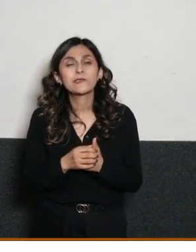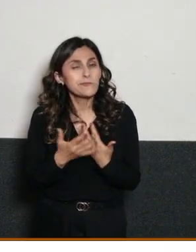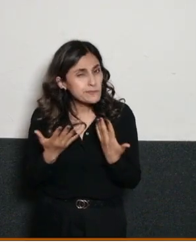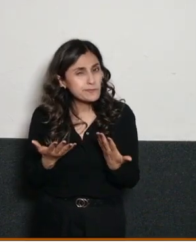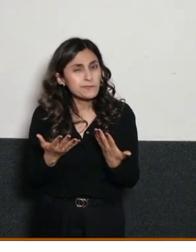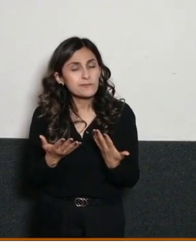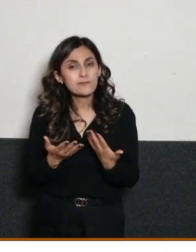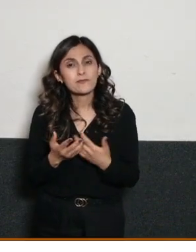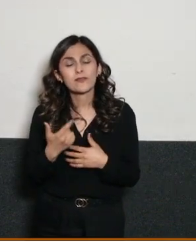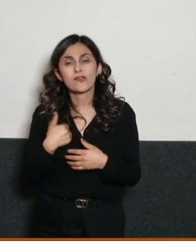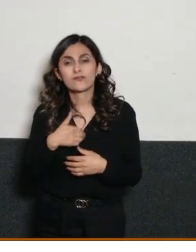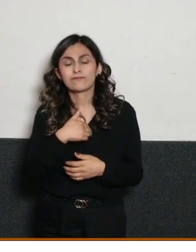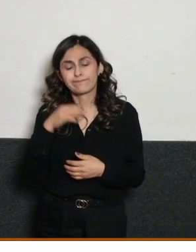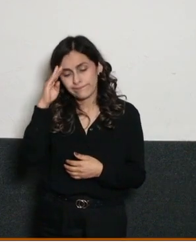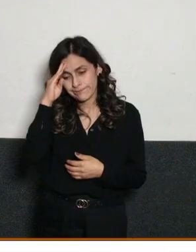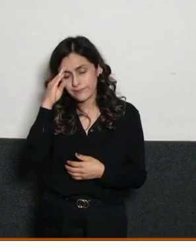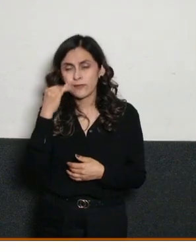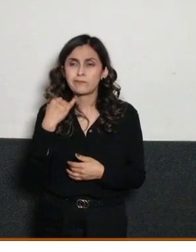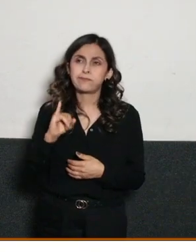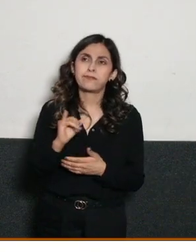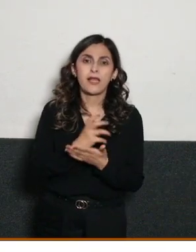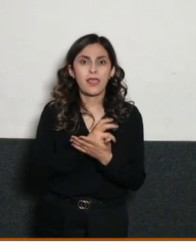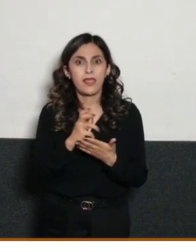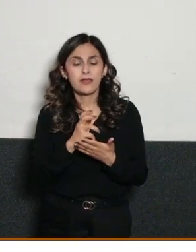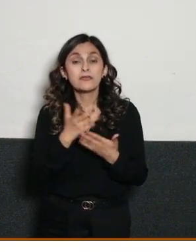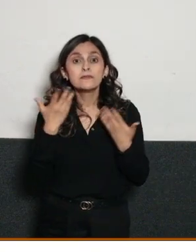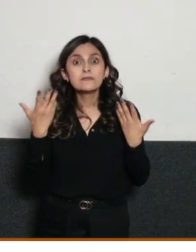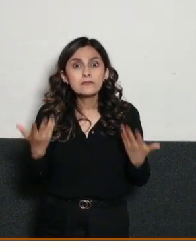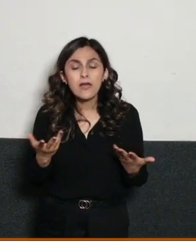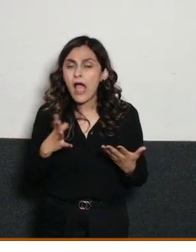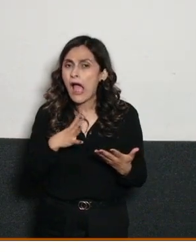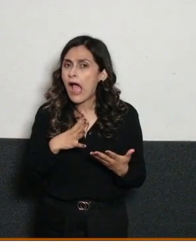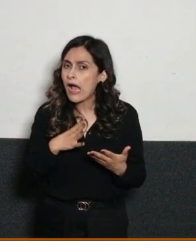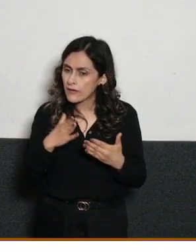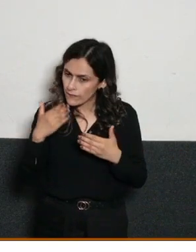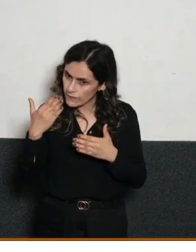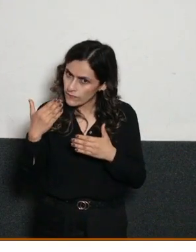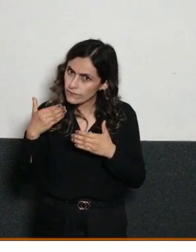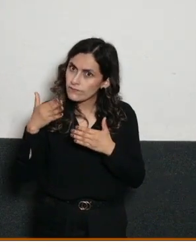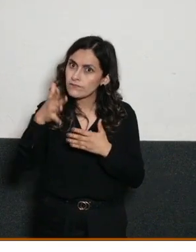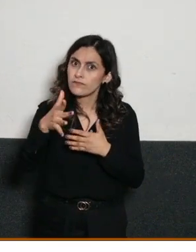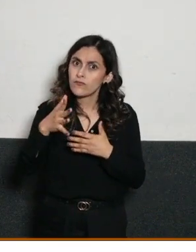Entonces, sobreestimando o subestimando, hay un mercado gigantesco.